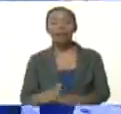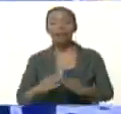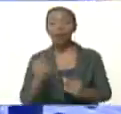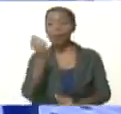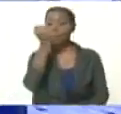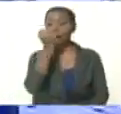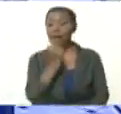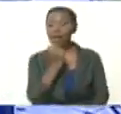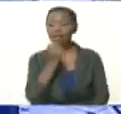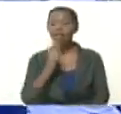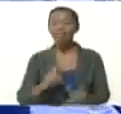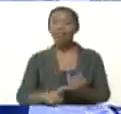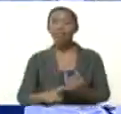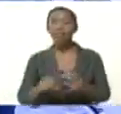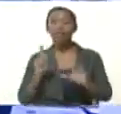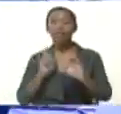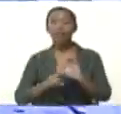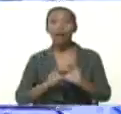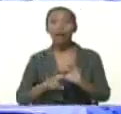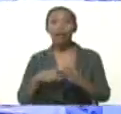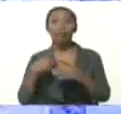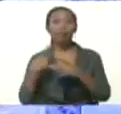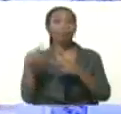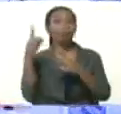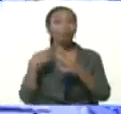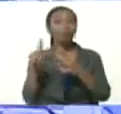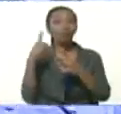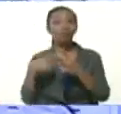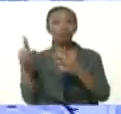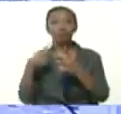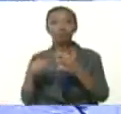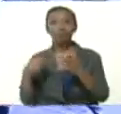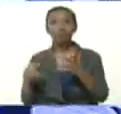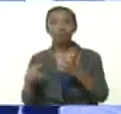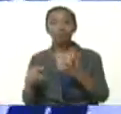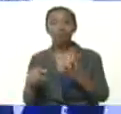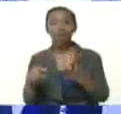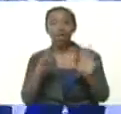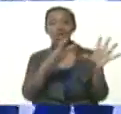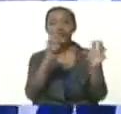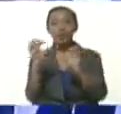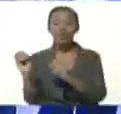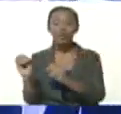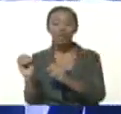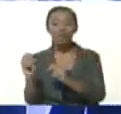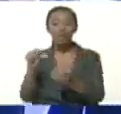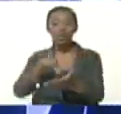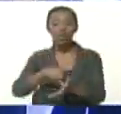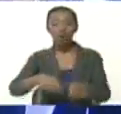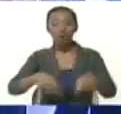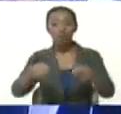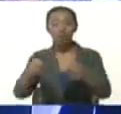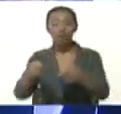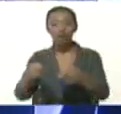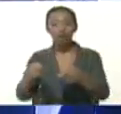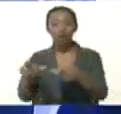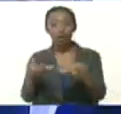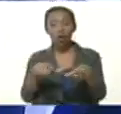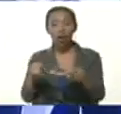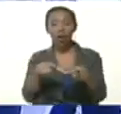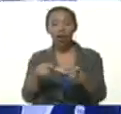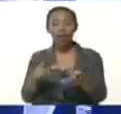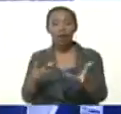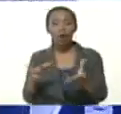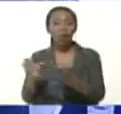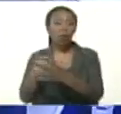Valencia, Traque. Y Traqui, sí. entre más de 900 centros comerciales. Más de 900 locales comerciales.